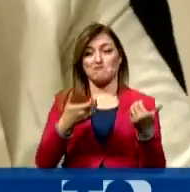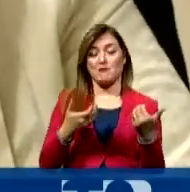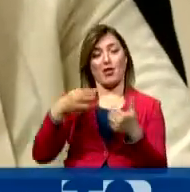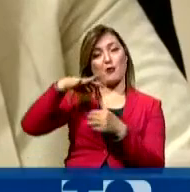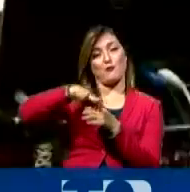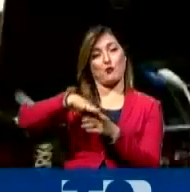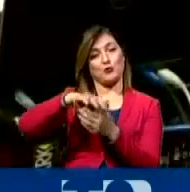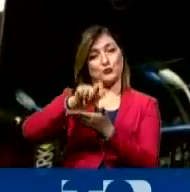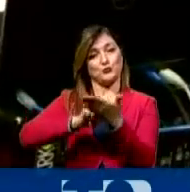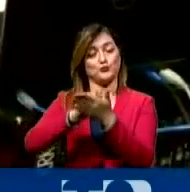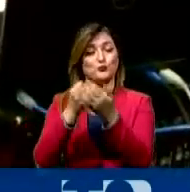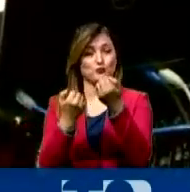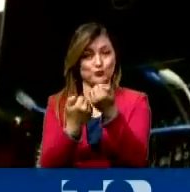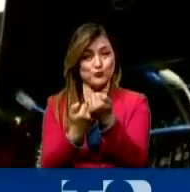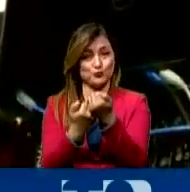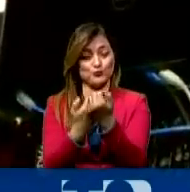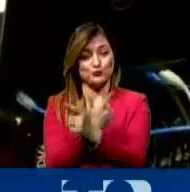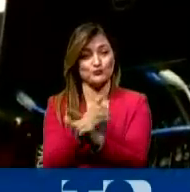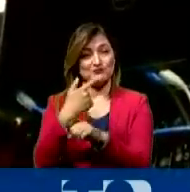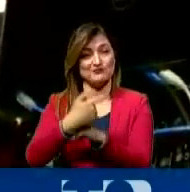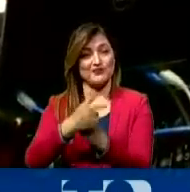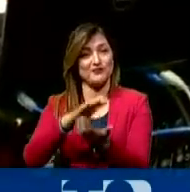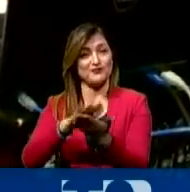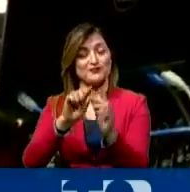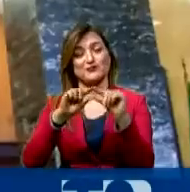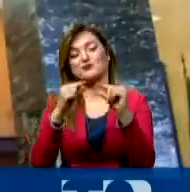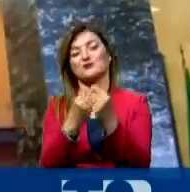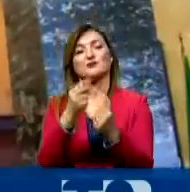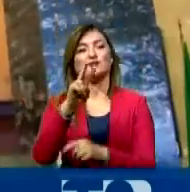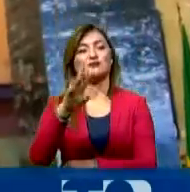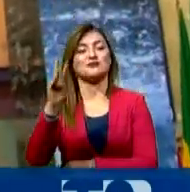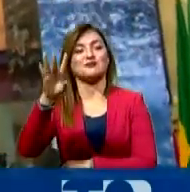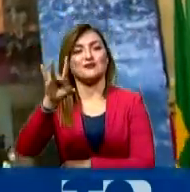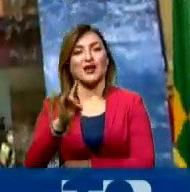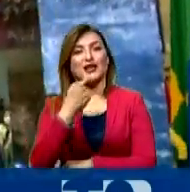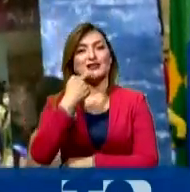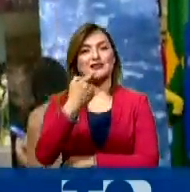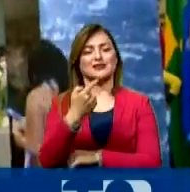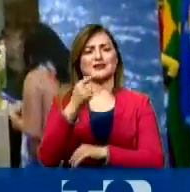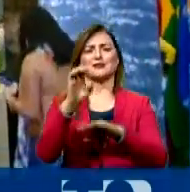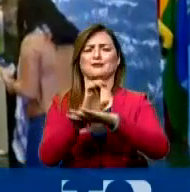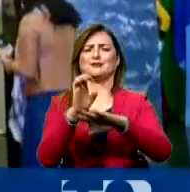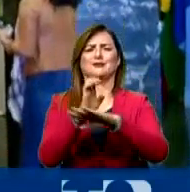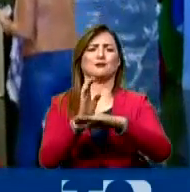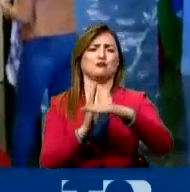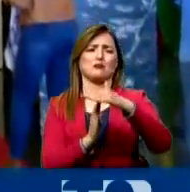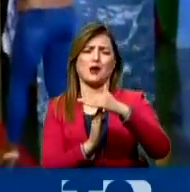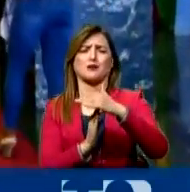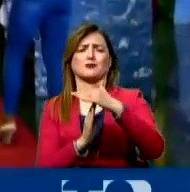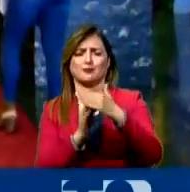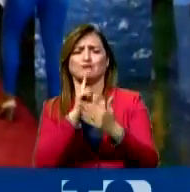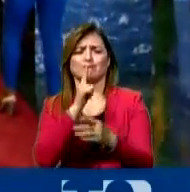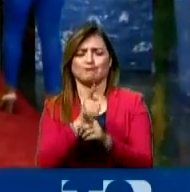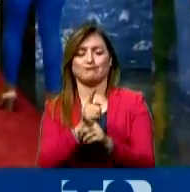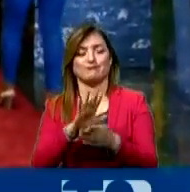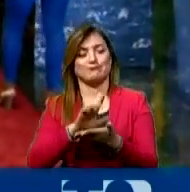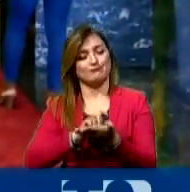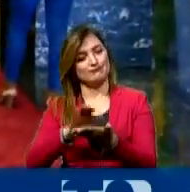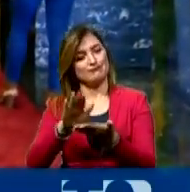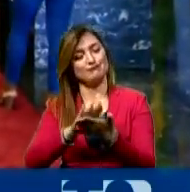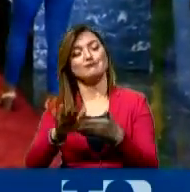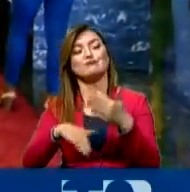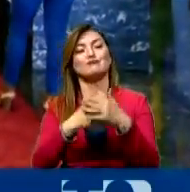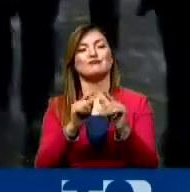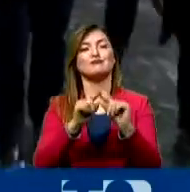esas amnistías. Se habla de una reconciliación del país, pero lo cierto es que hay una crisis de gobernabilidad. ¿Cuál es entonces el camino? Usted ha dicho que hay que